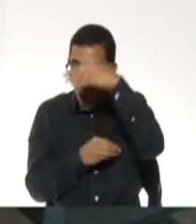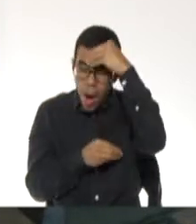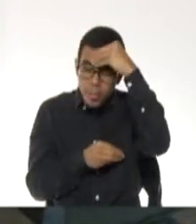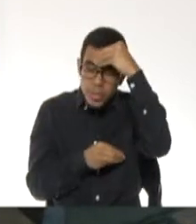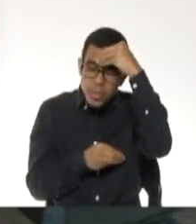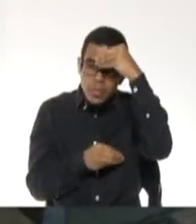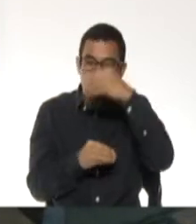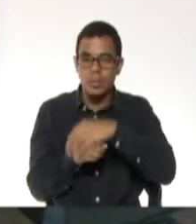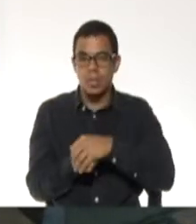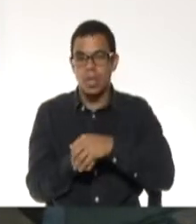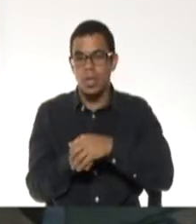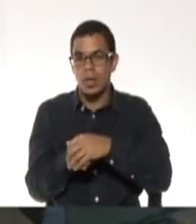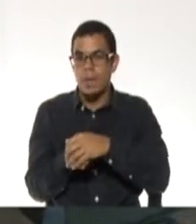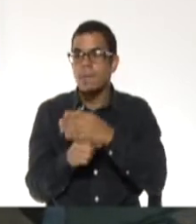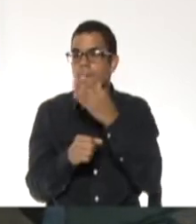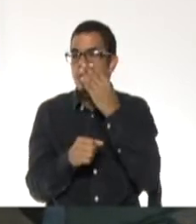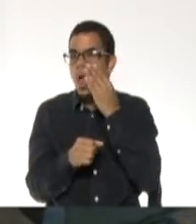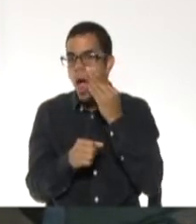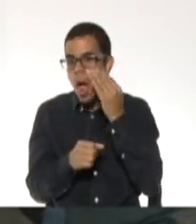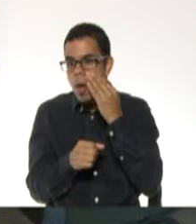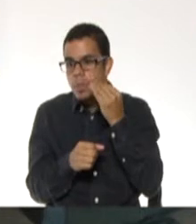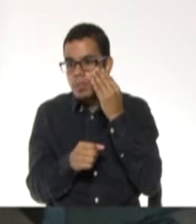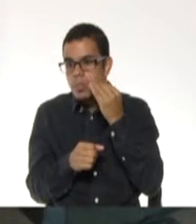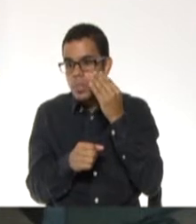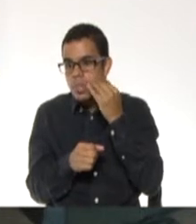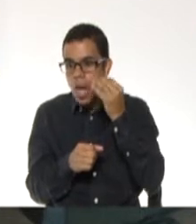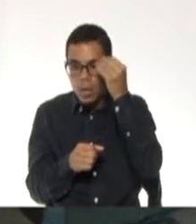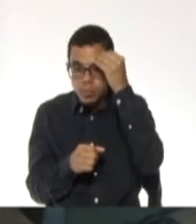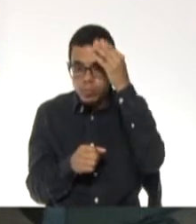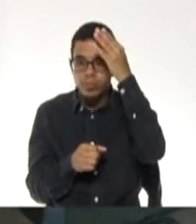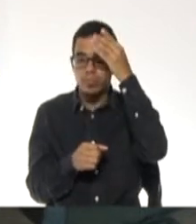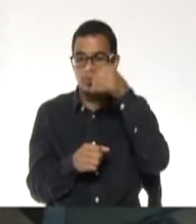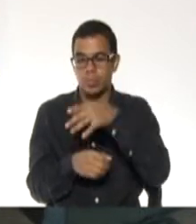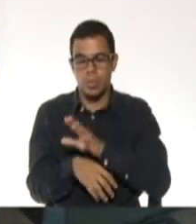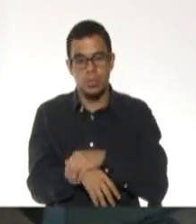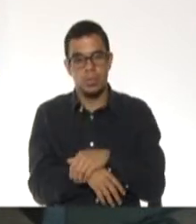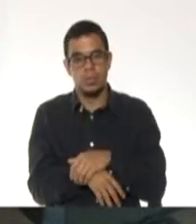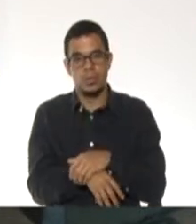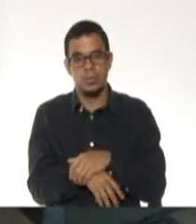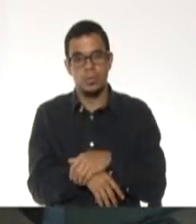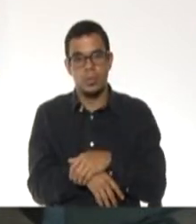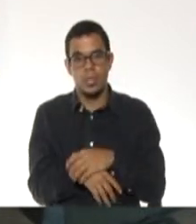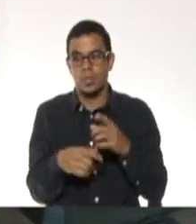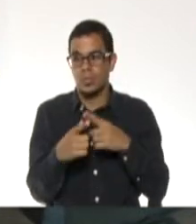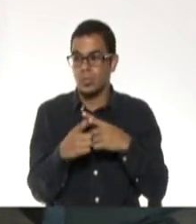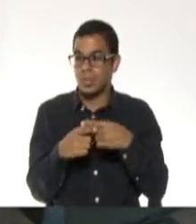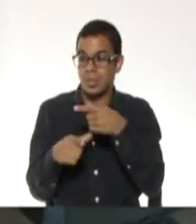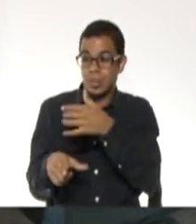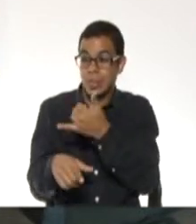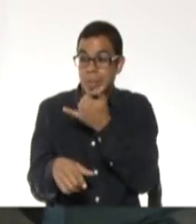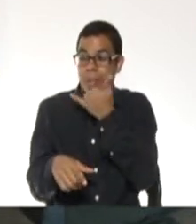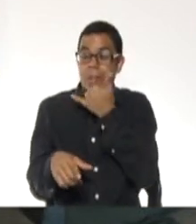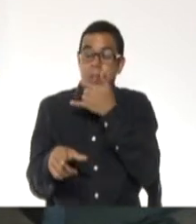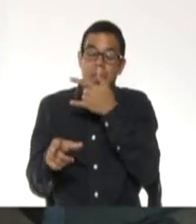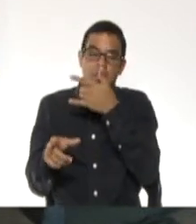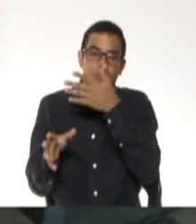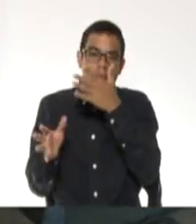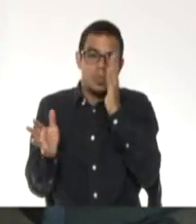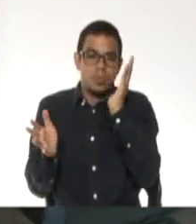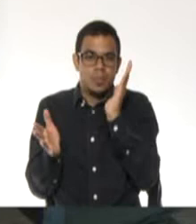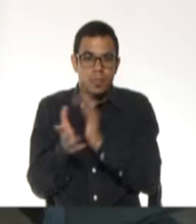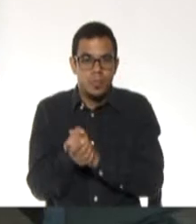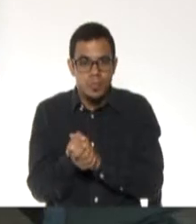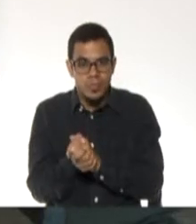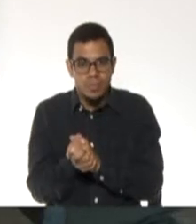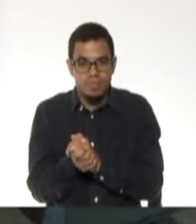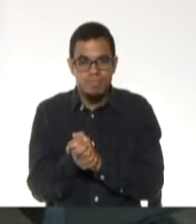de adquisición de habilidades y destrezas, y en algún momento pudieran manipular equivocadamente,